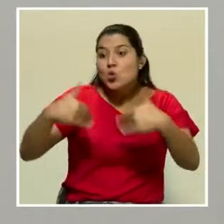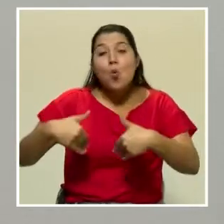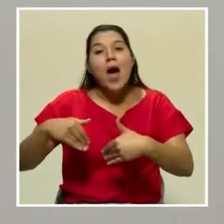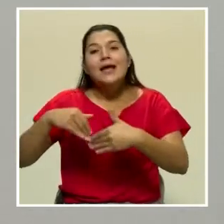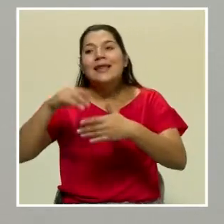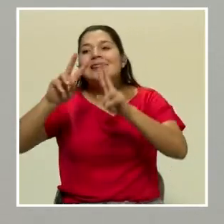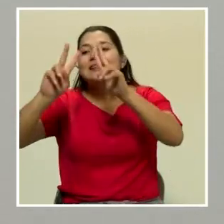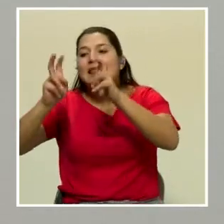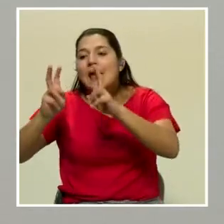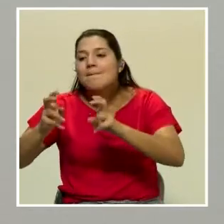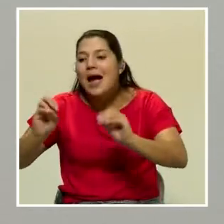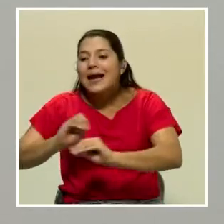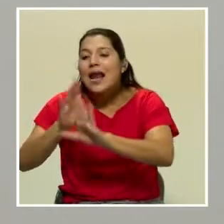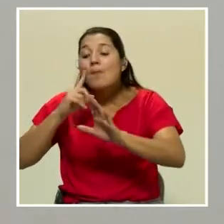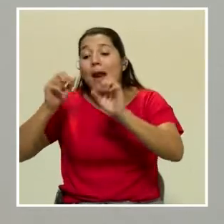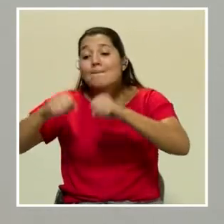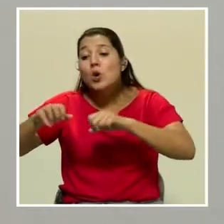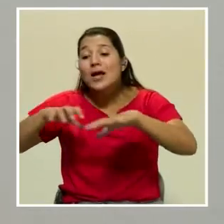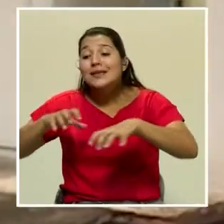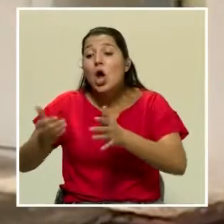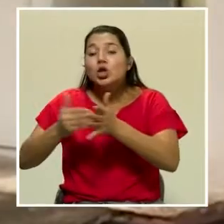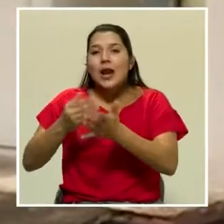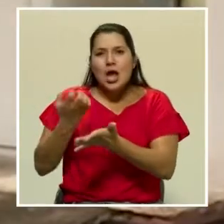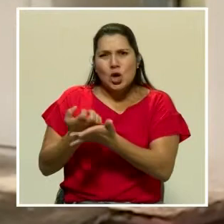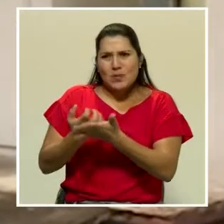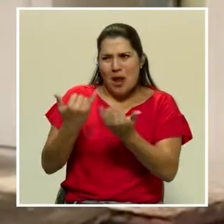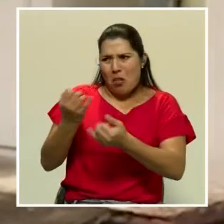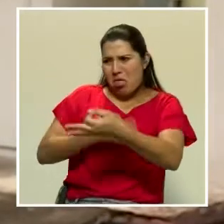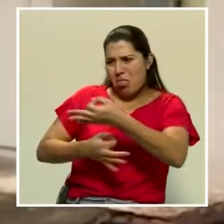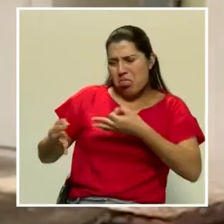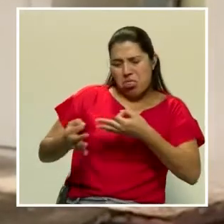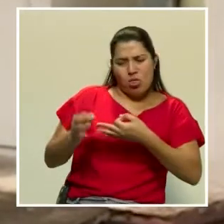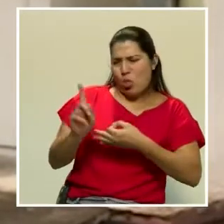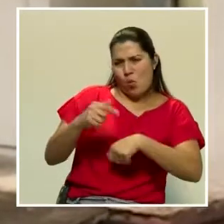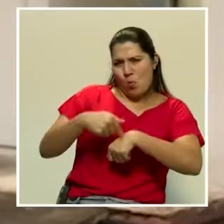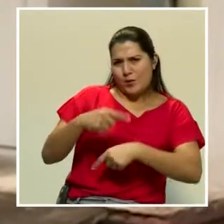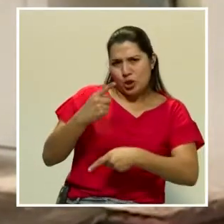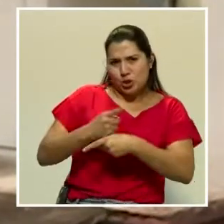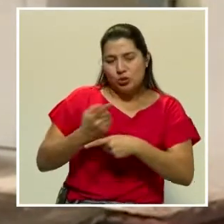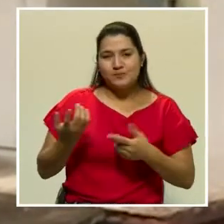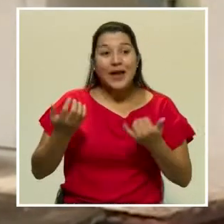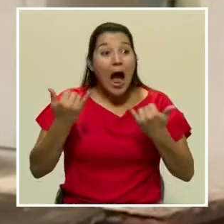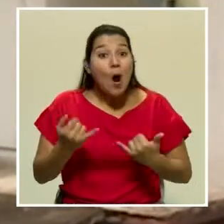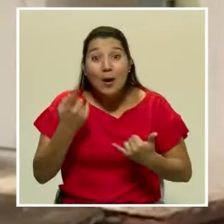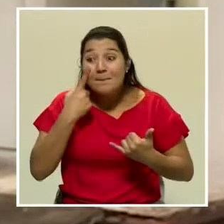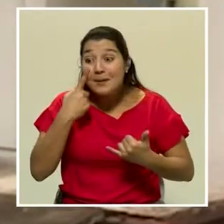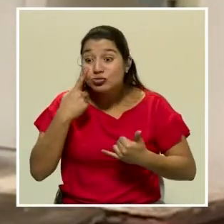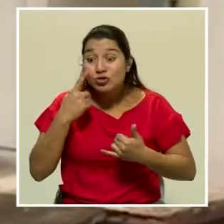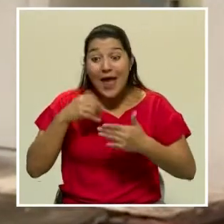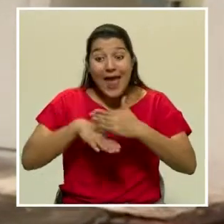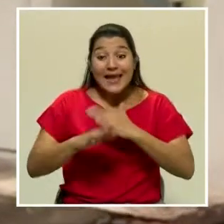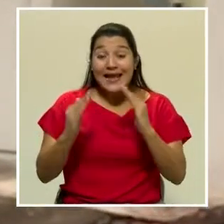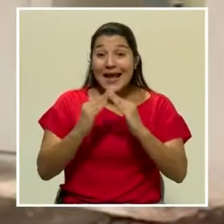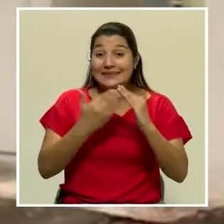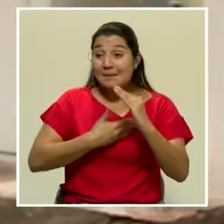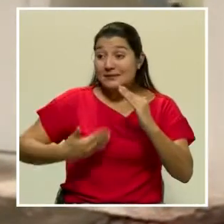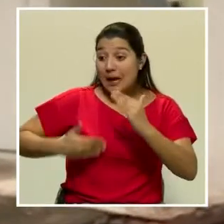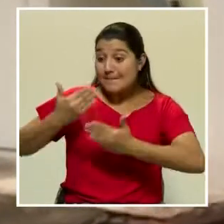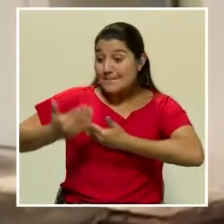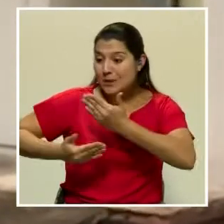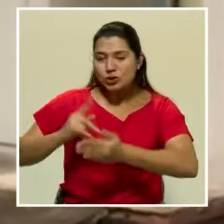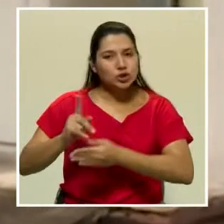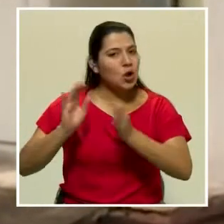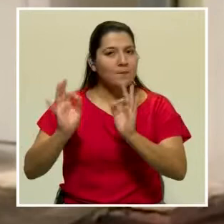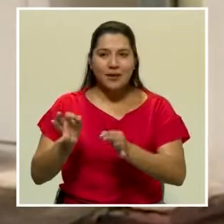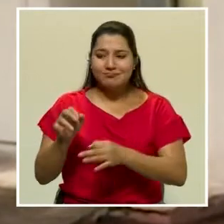reactivación económica que le ha faltado a este gobierno. No es más que el reflejo de que las cosas no marchan bien en Casa Presidencial, de que son incapaces de